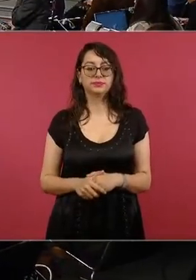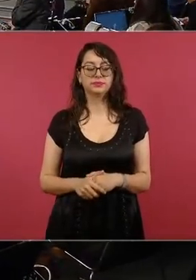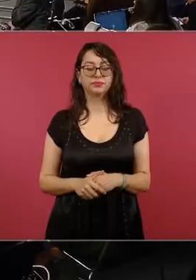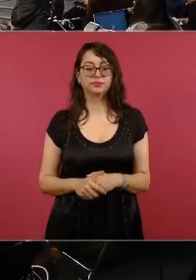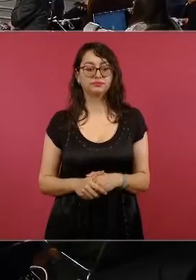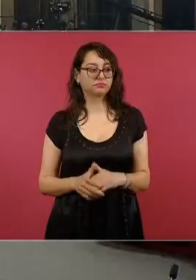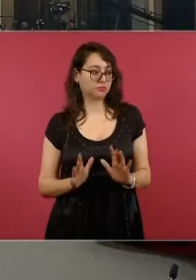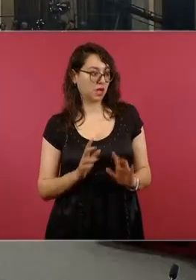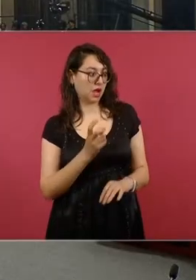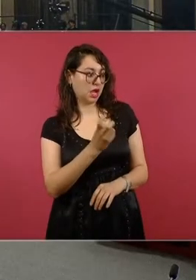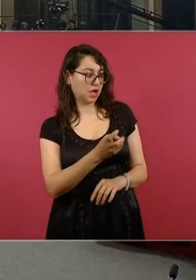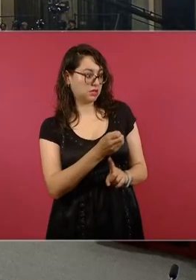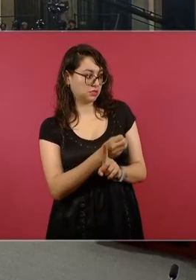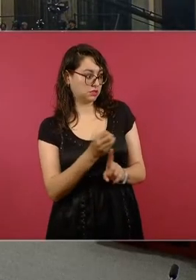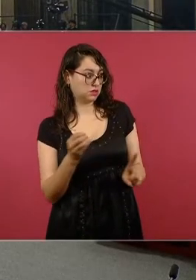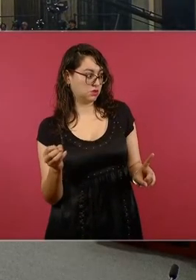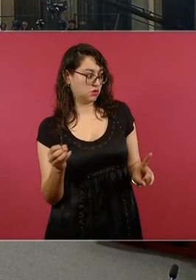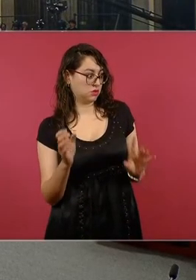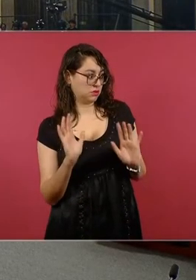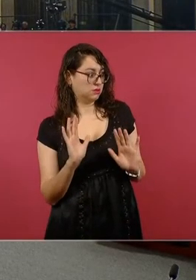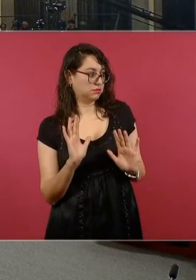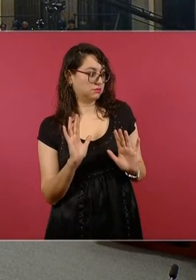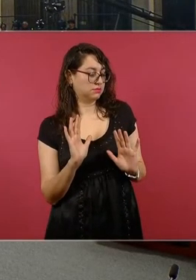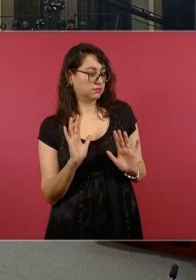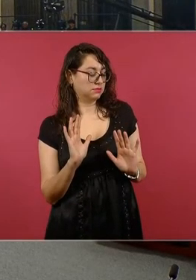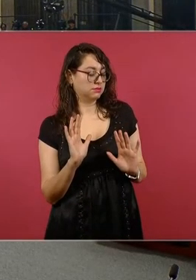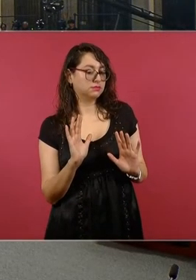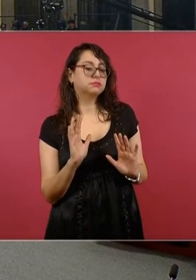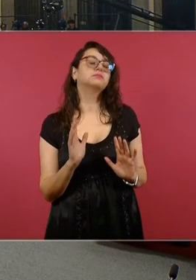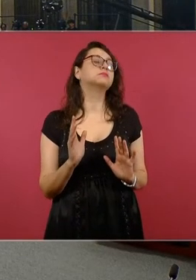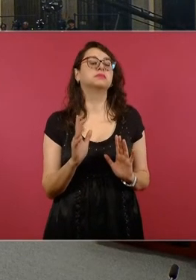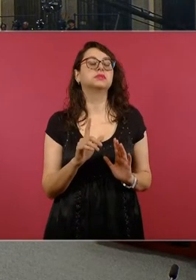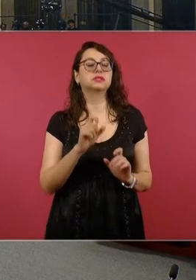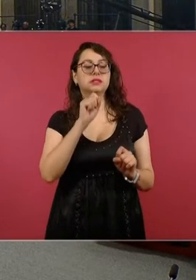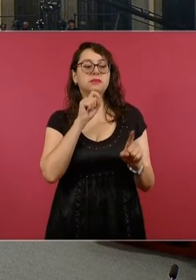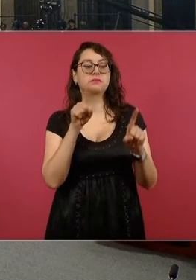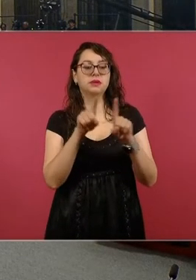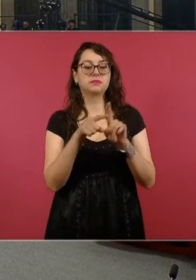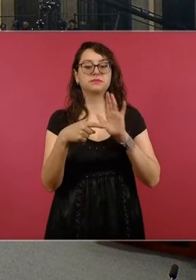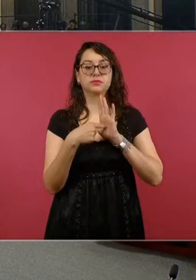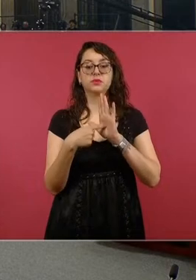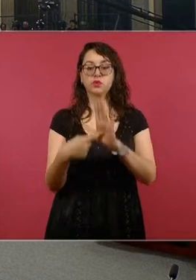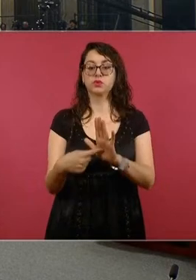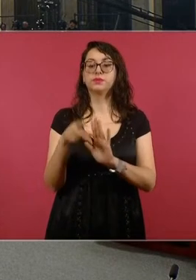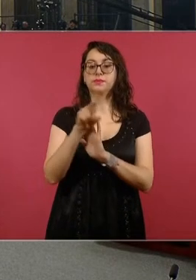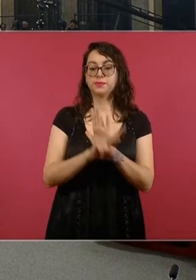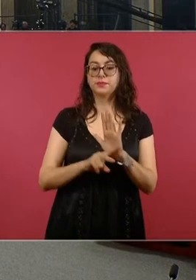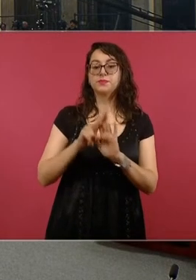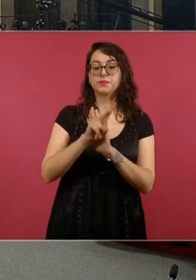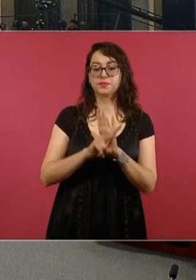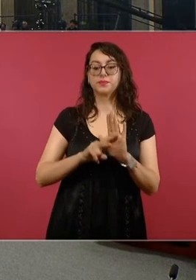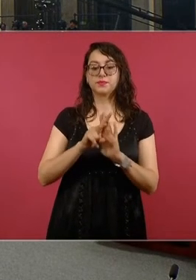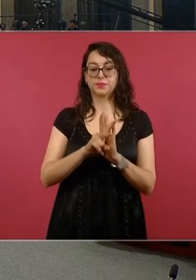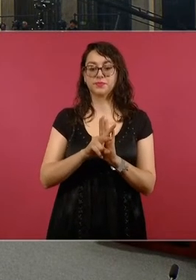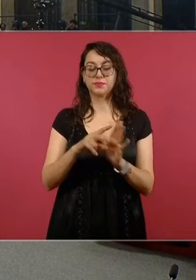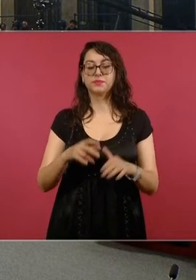así lo tienen programado, y un video también, ¿verdad? Entonces,